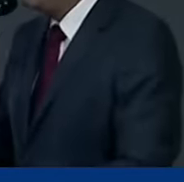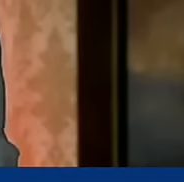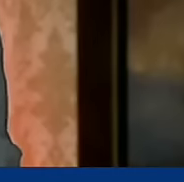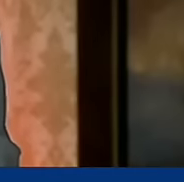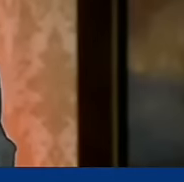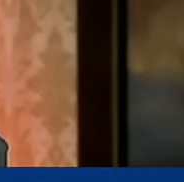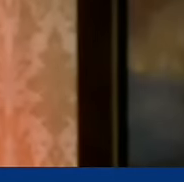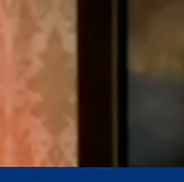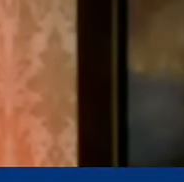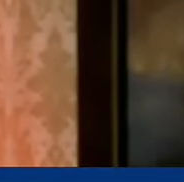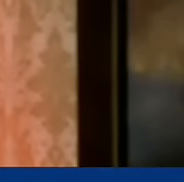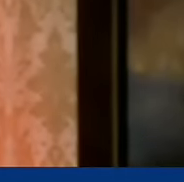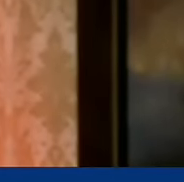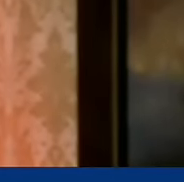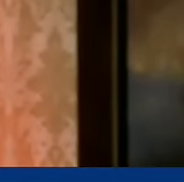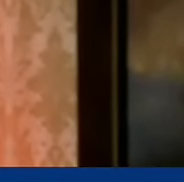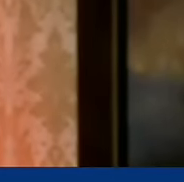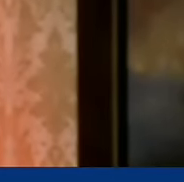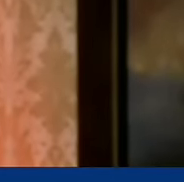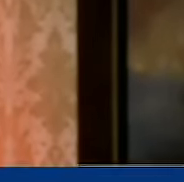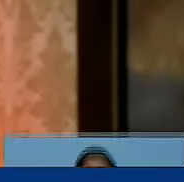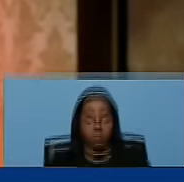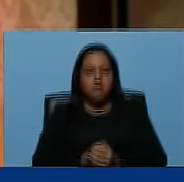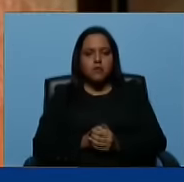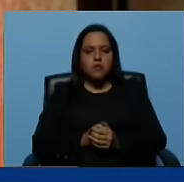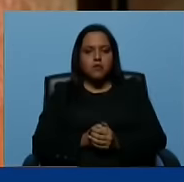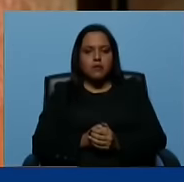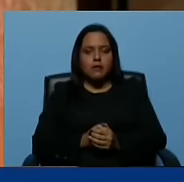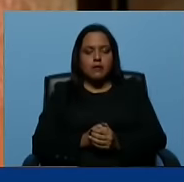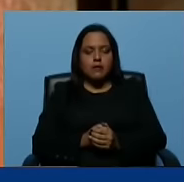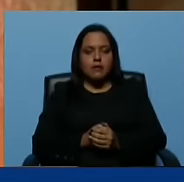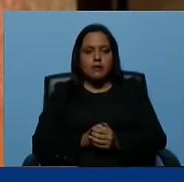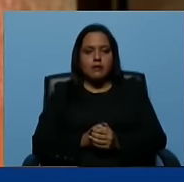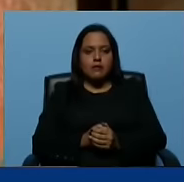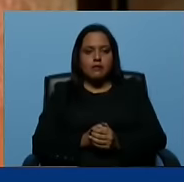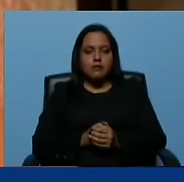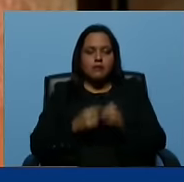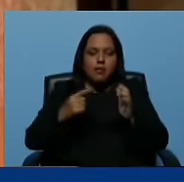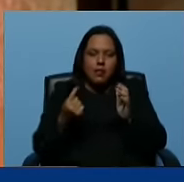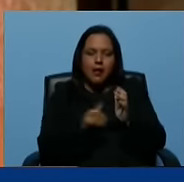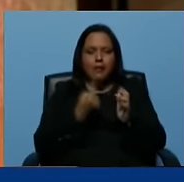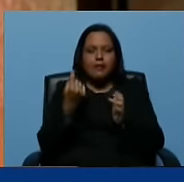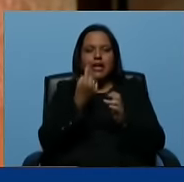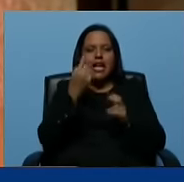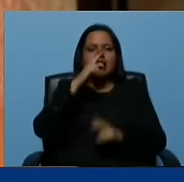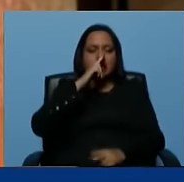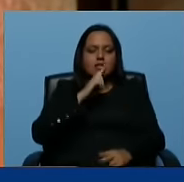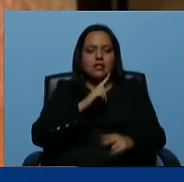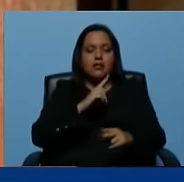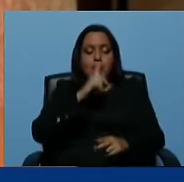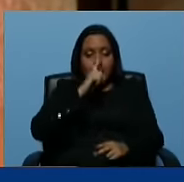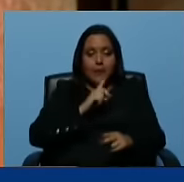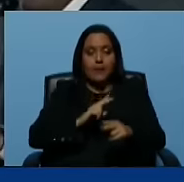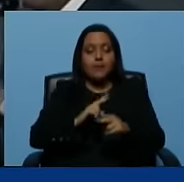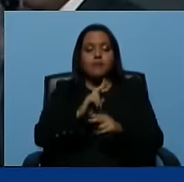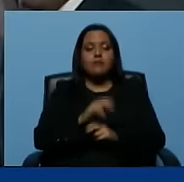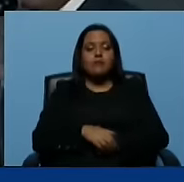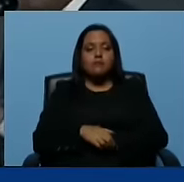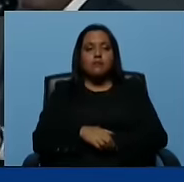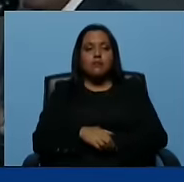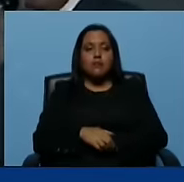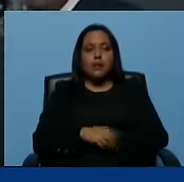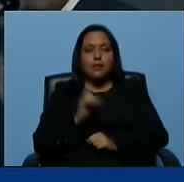siguiente lámina, que se llama la espiral del silencio. La espiral del silencio es el